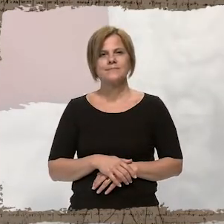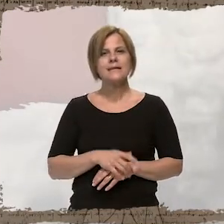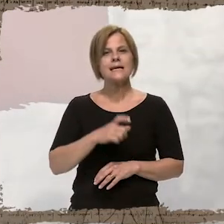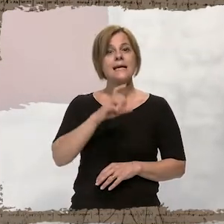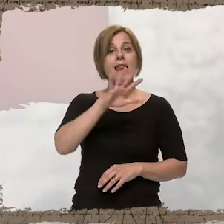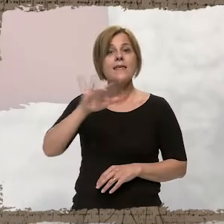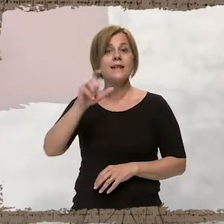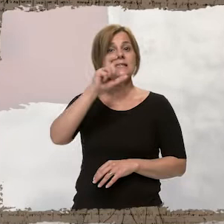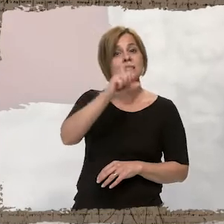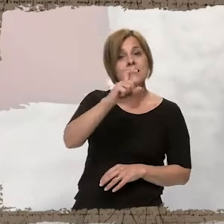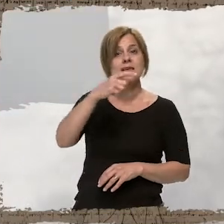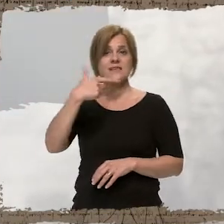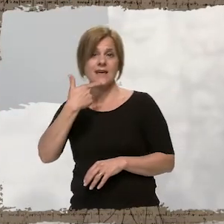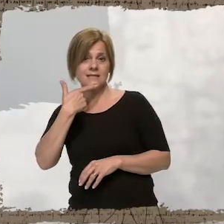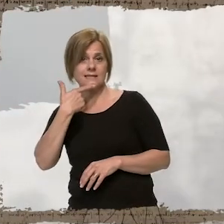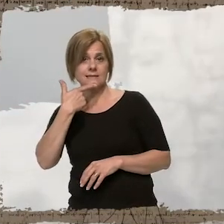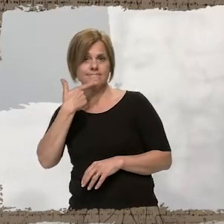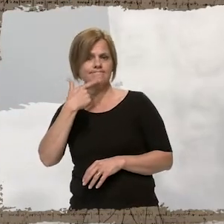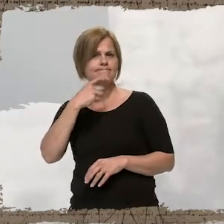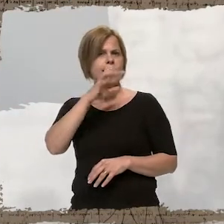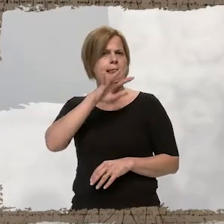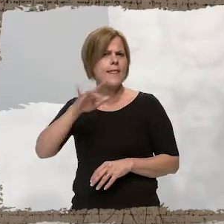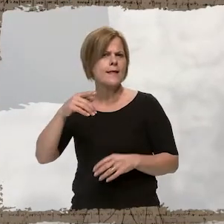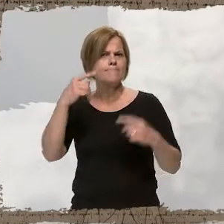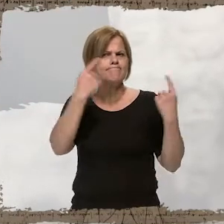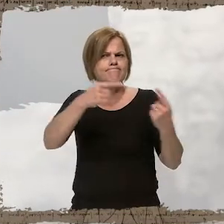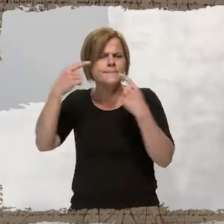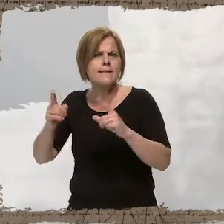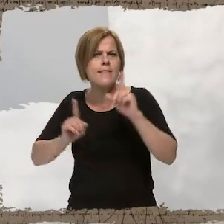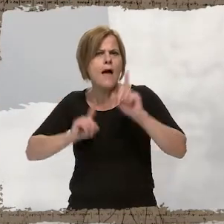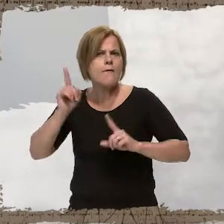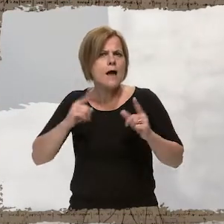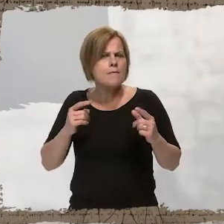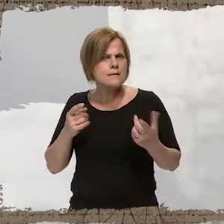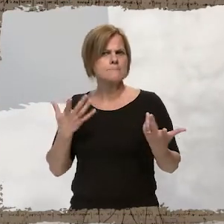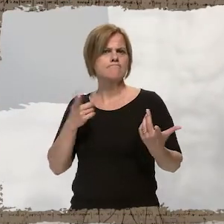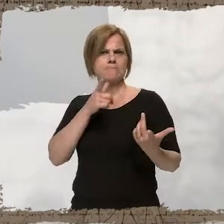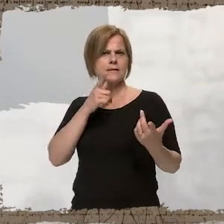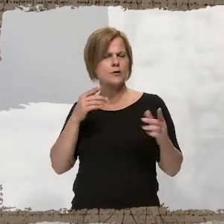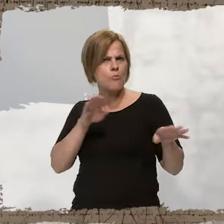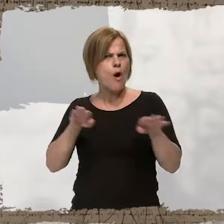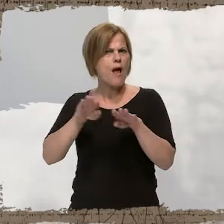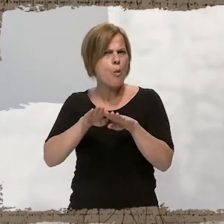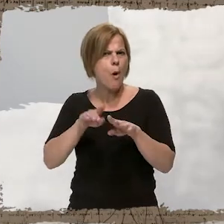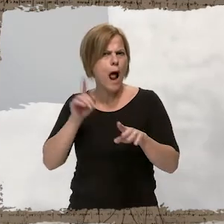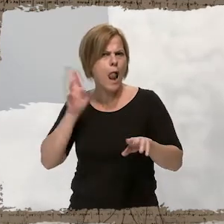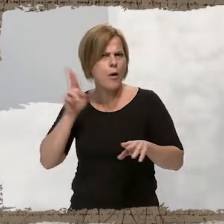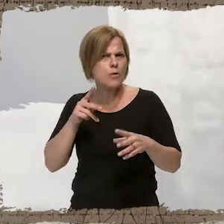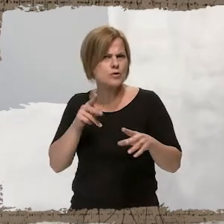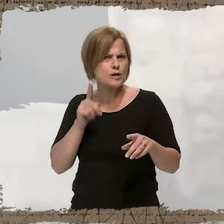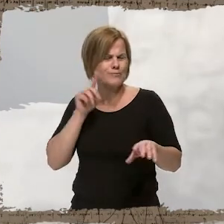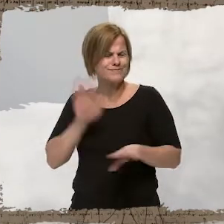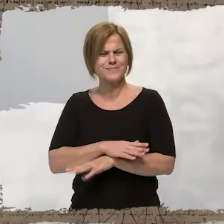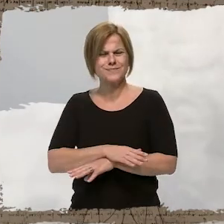ah y ese letras tan distintas que a veces se ponen de acuerdo para sonar igual